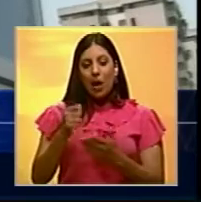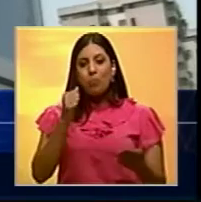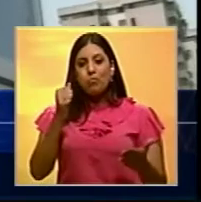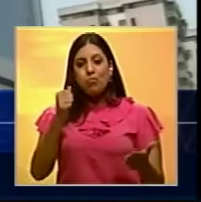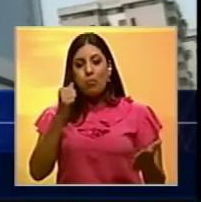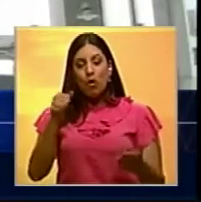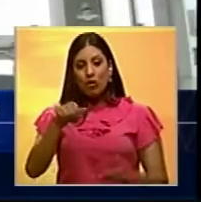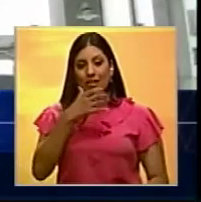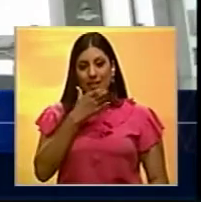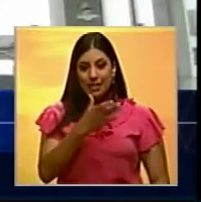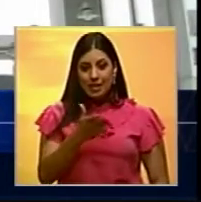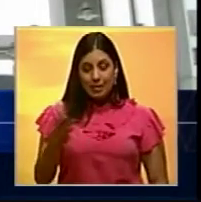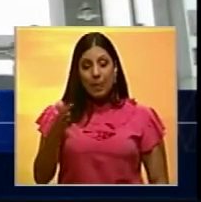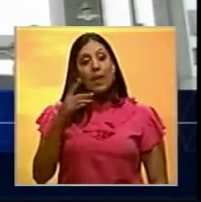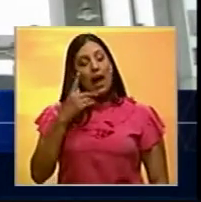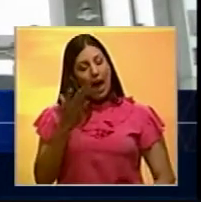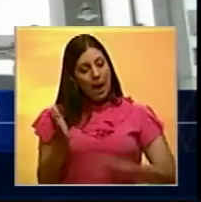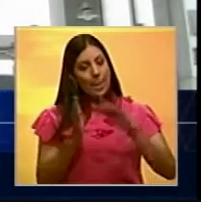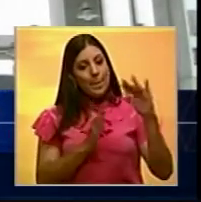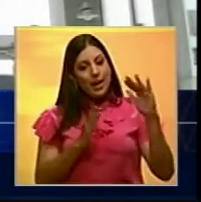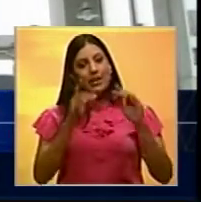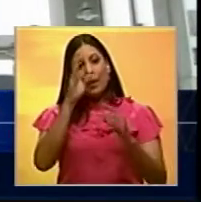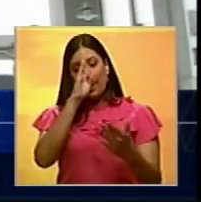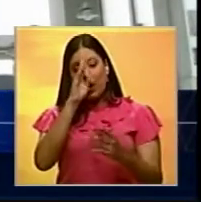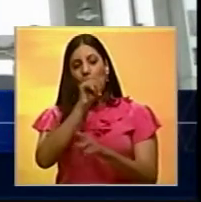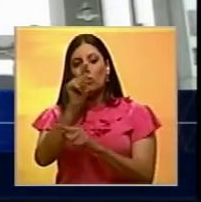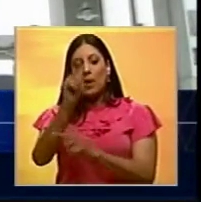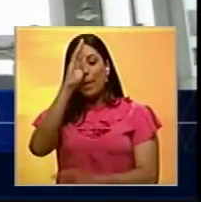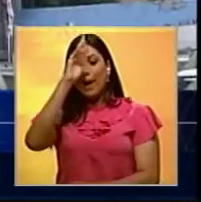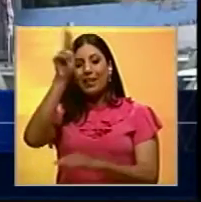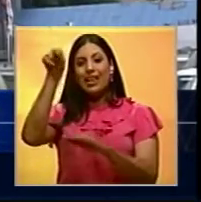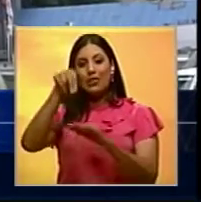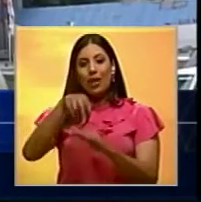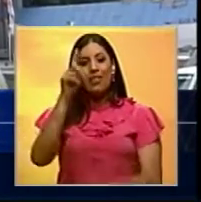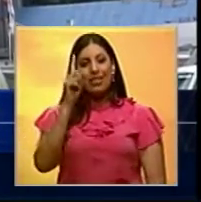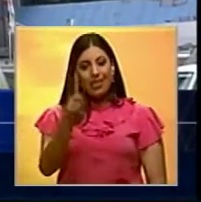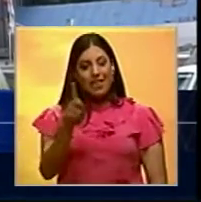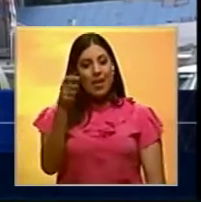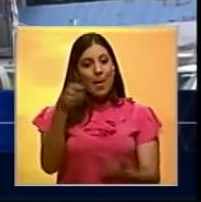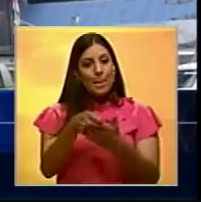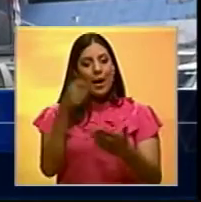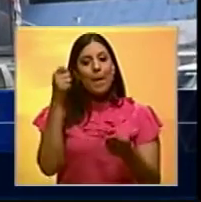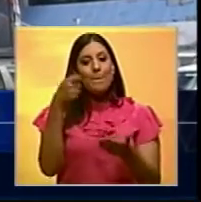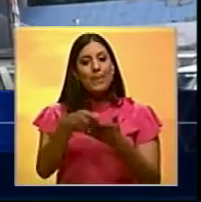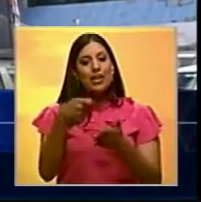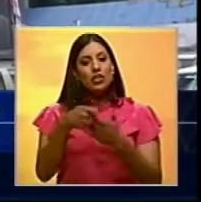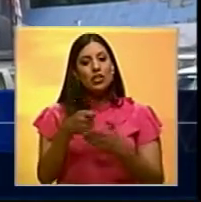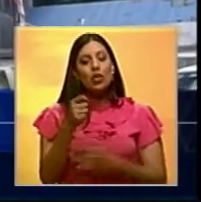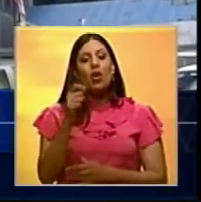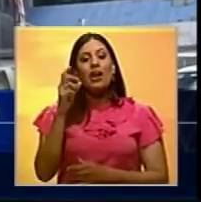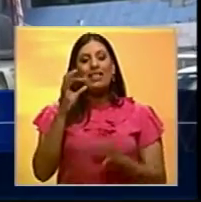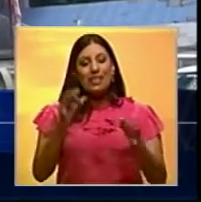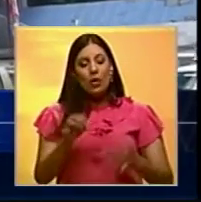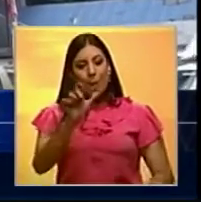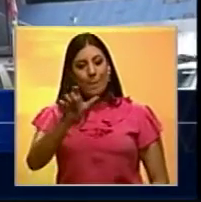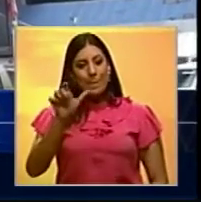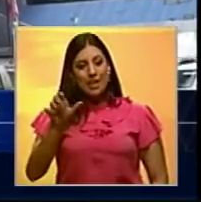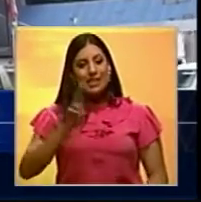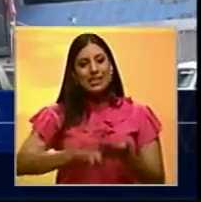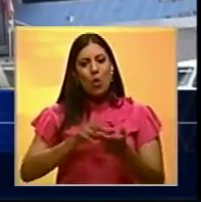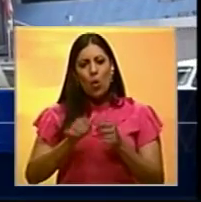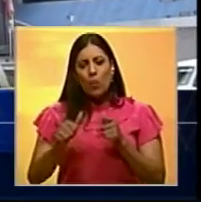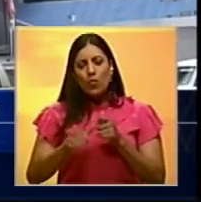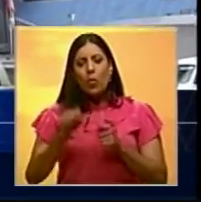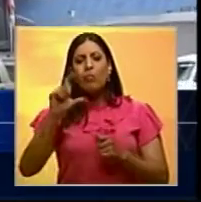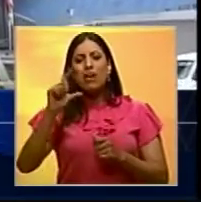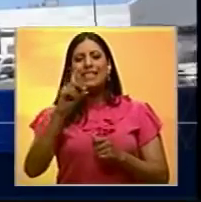utilidades en esta época del año. Por su parte, SUDEBAN ordenó a los bancos nacionales pagar a los pensionados de la Seguridad Social con billetes